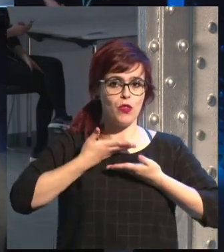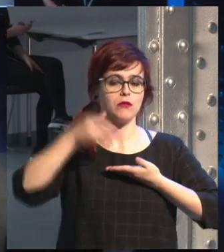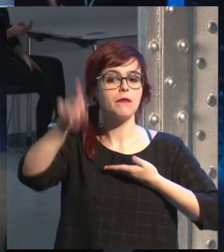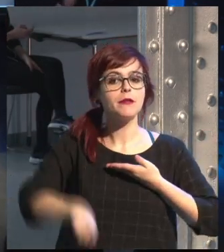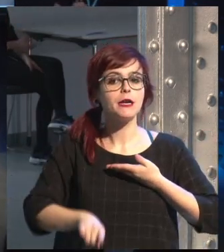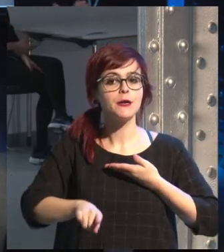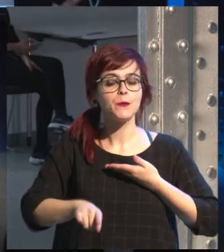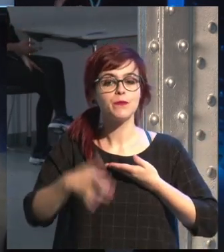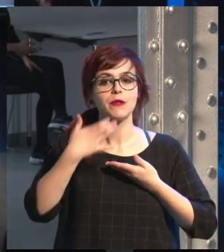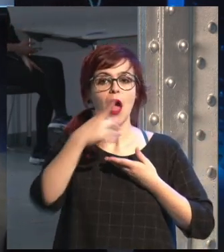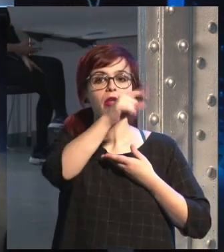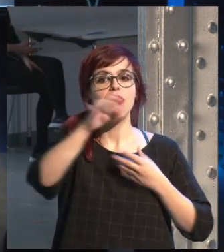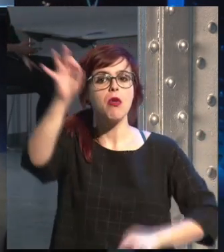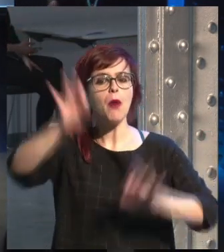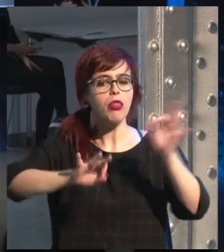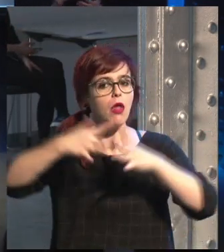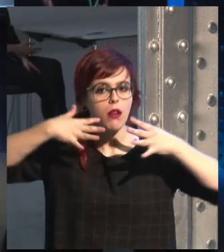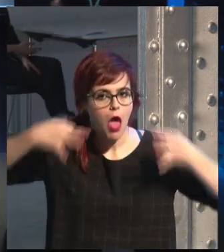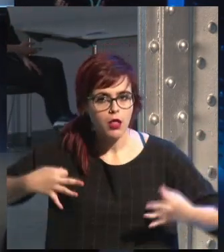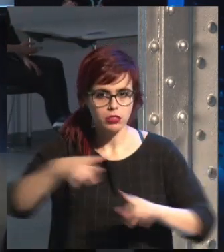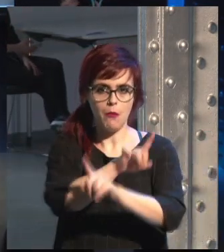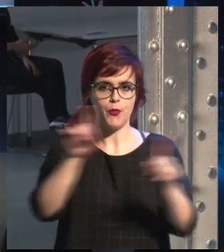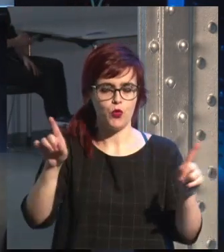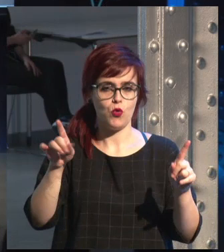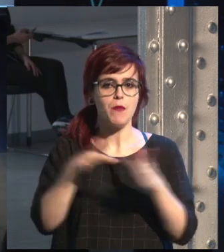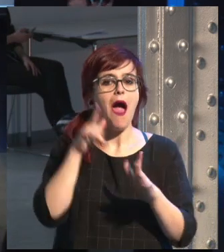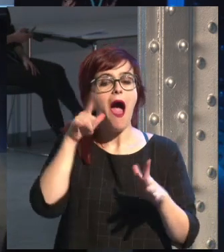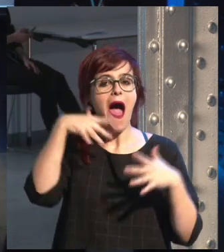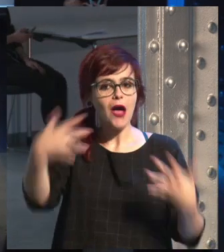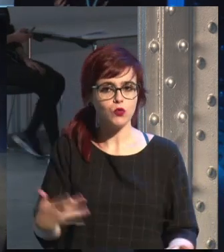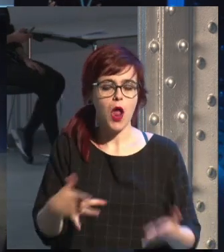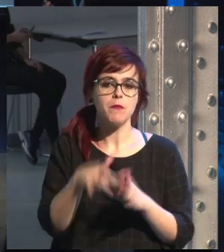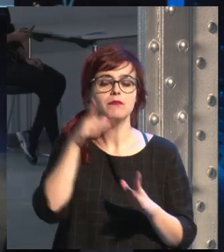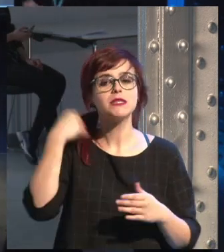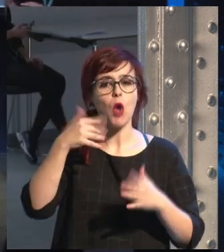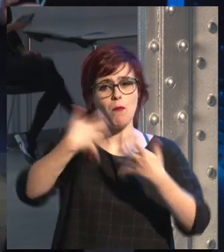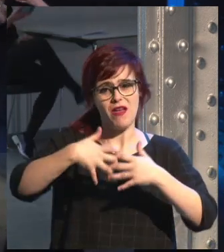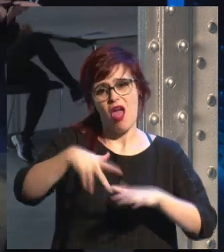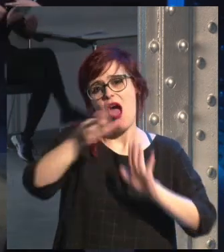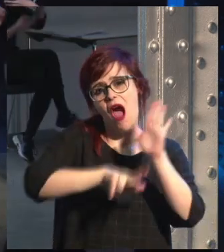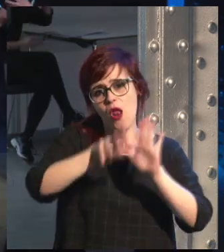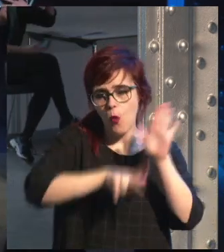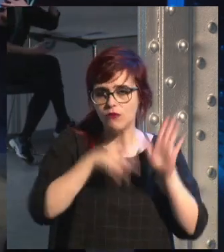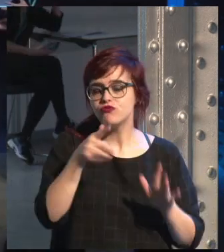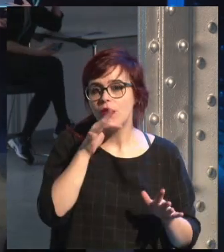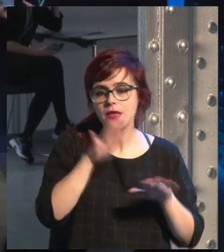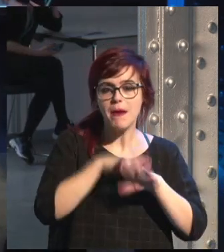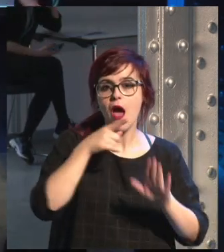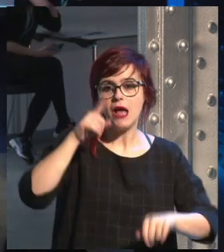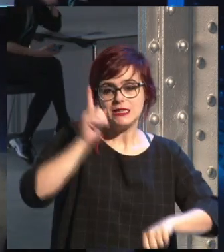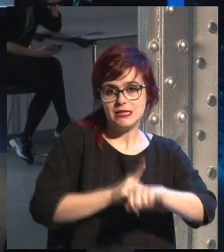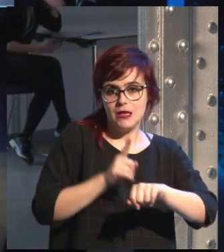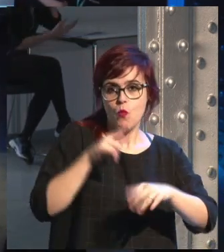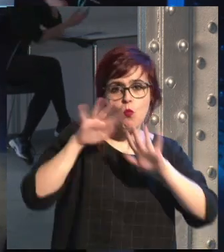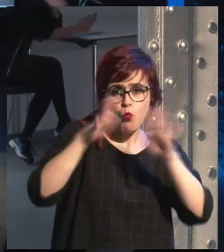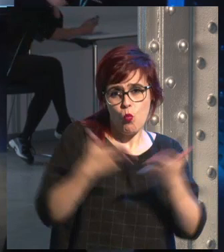hace falta que sea 100% realista. Ahora mismo, hoy día, no hay todavía hardware y dispositivos suficientes para reproducir ese mundo en tiempo real